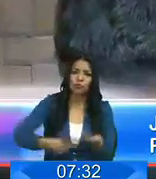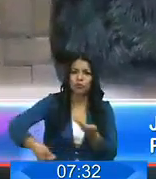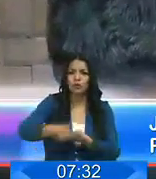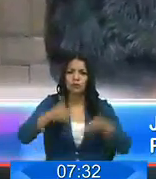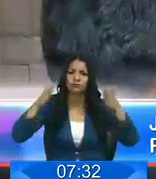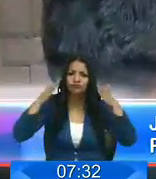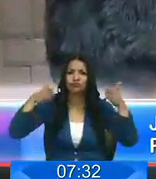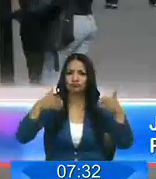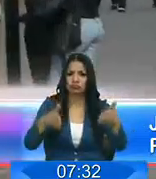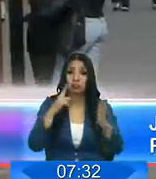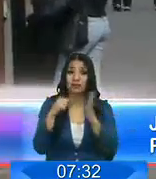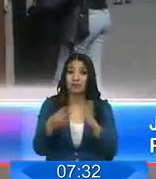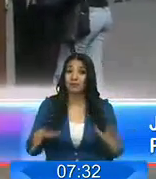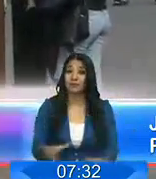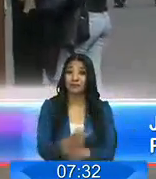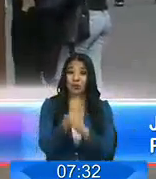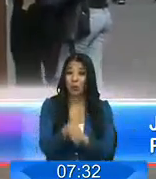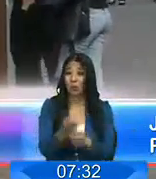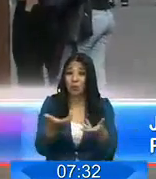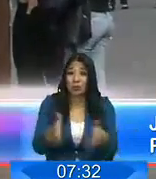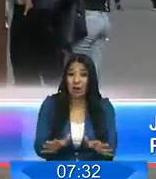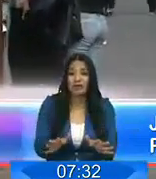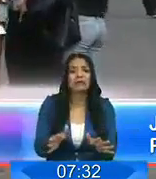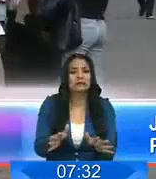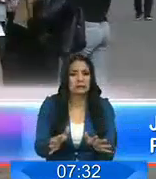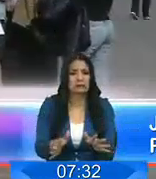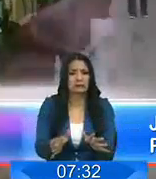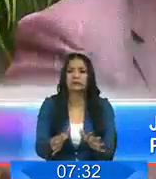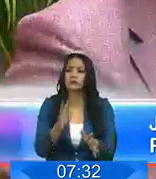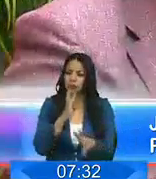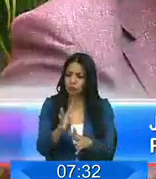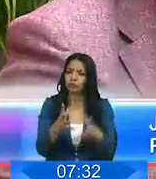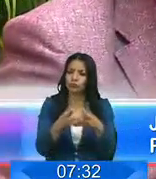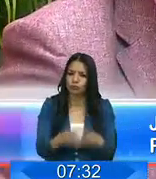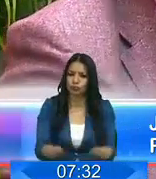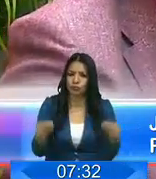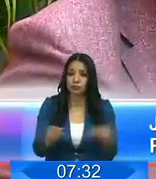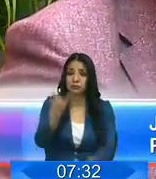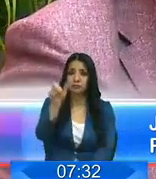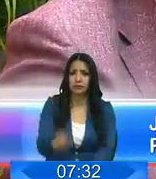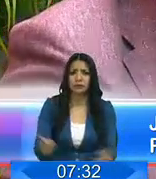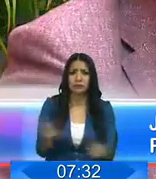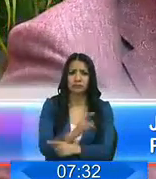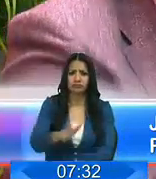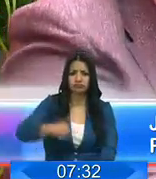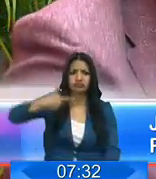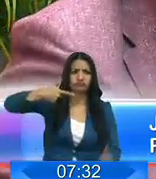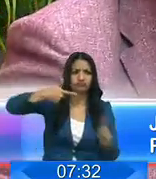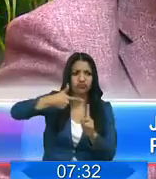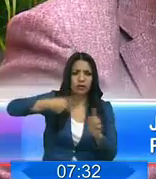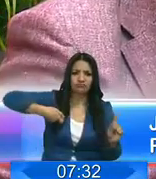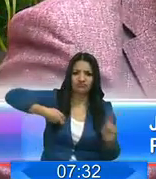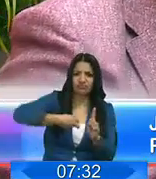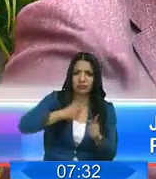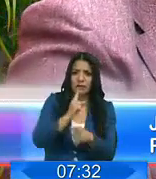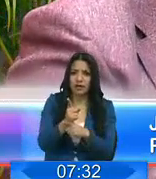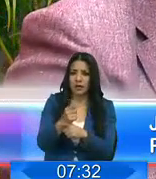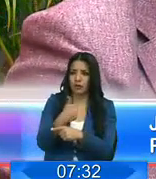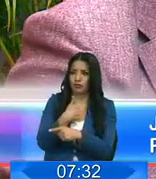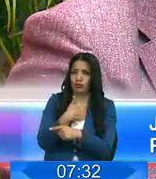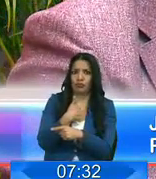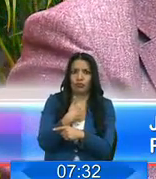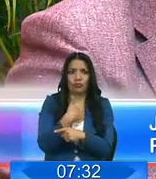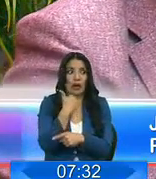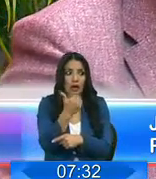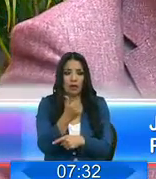La inseguridad será su primer enemigo desde el cabildo. El delincuente anda armado y sabe que si el ciudadano, tú y yo, tenemos